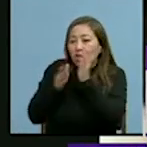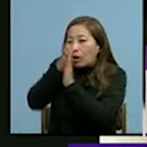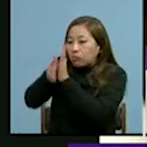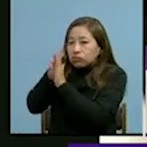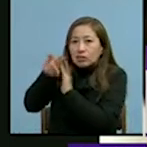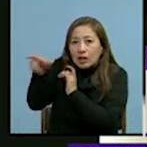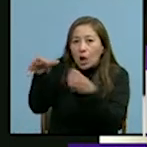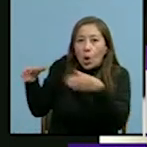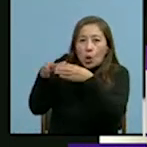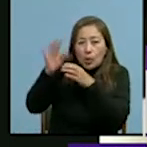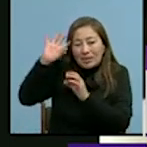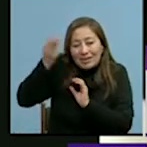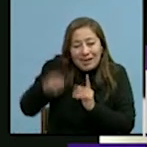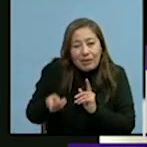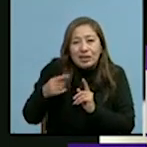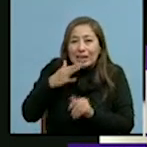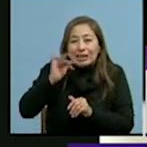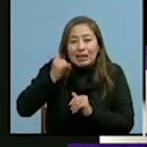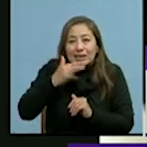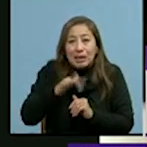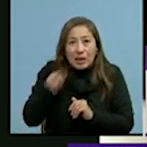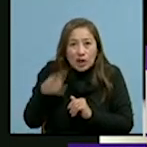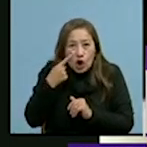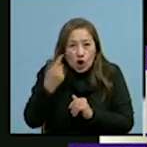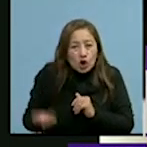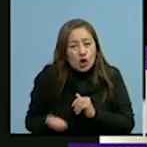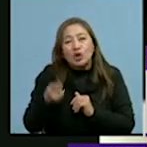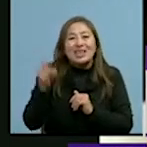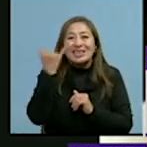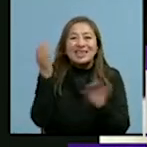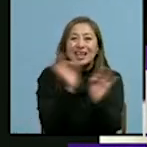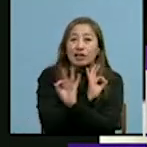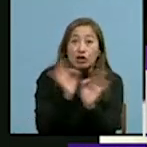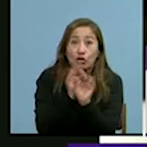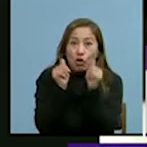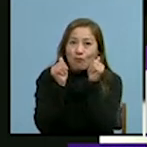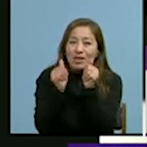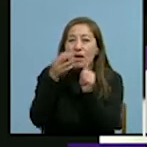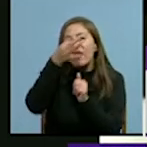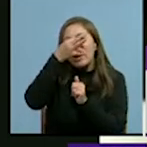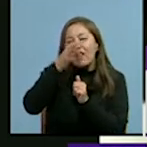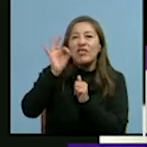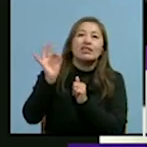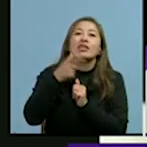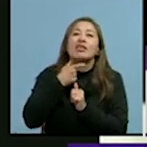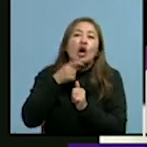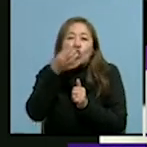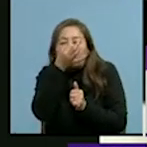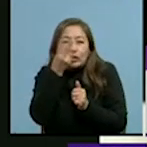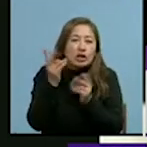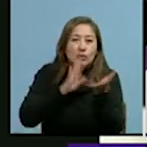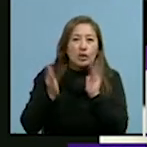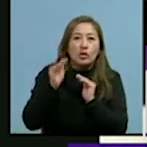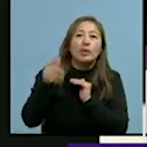los ya convencidos consejeros superiores y académicos, y si todo sale bien para el 20 de agosto, 22, por